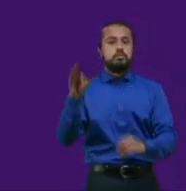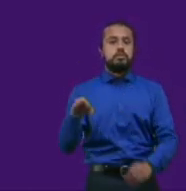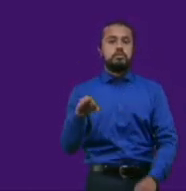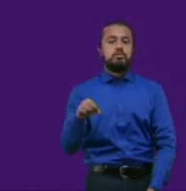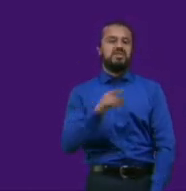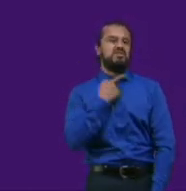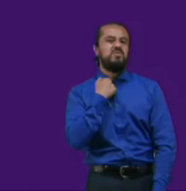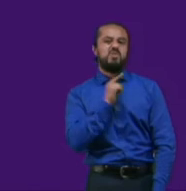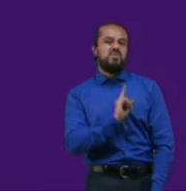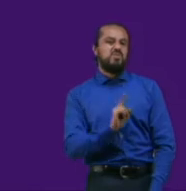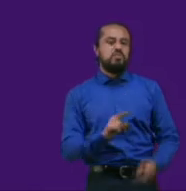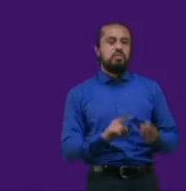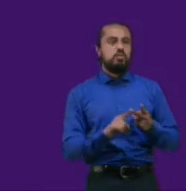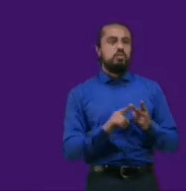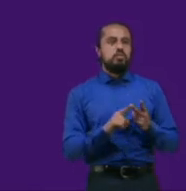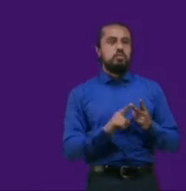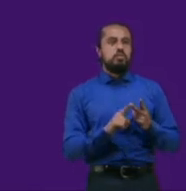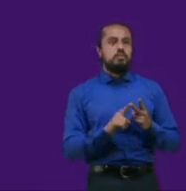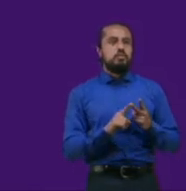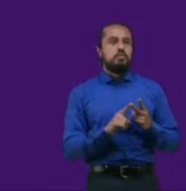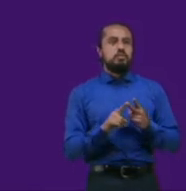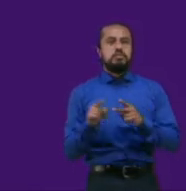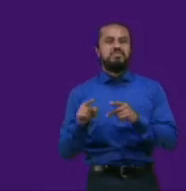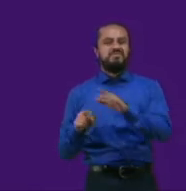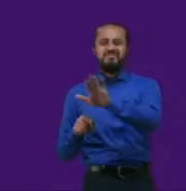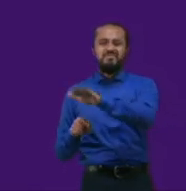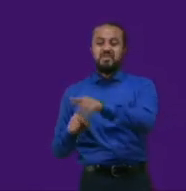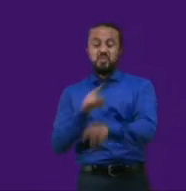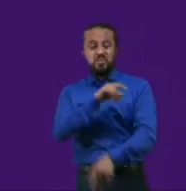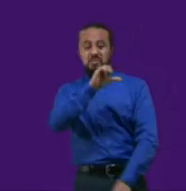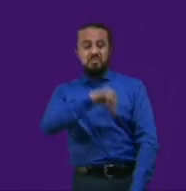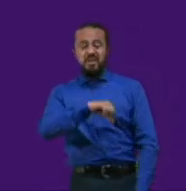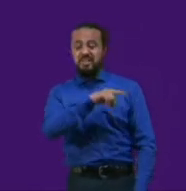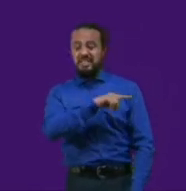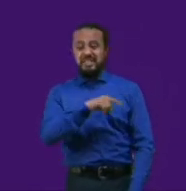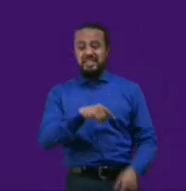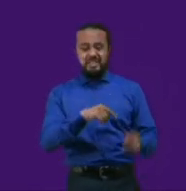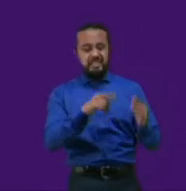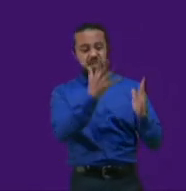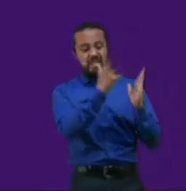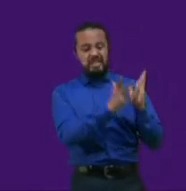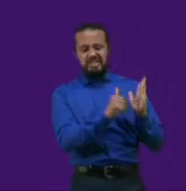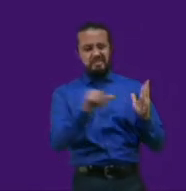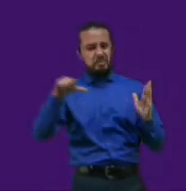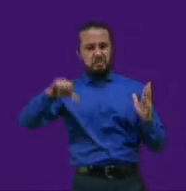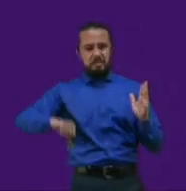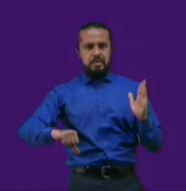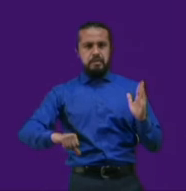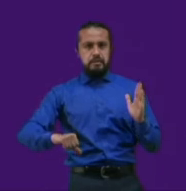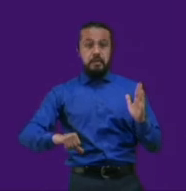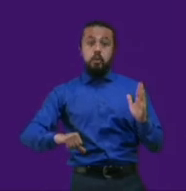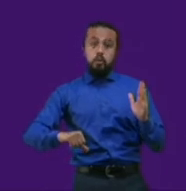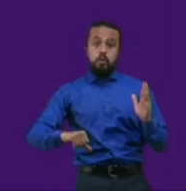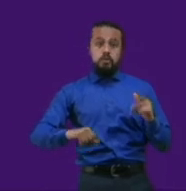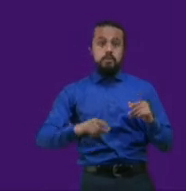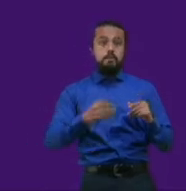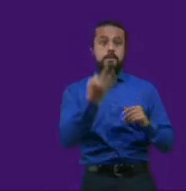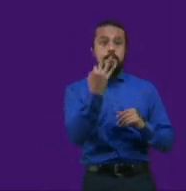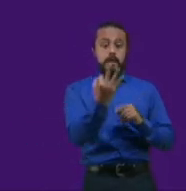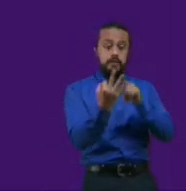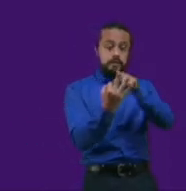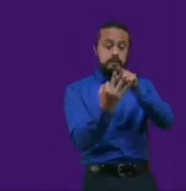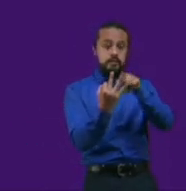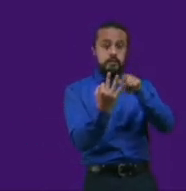gustó o le contaron a sus amigos que ni siquiera se les ocurra hacer el download. Entonces, yo creo que mencionaste tres cosas súper,